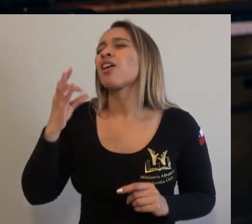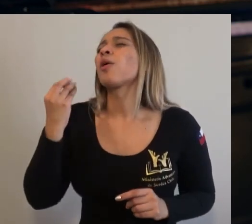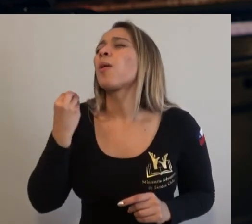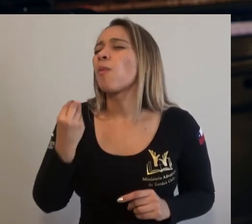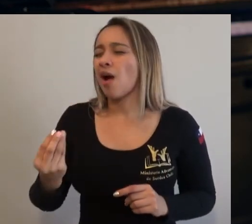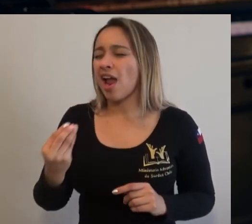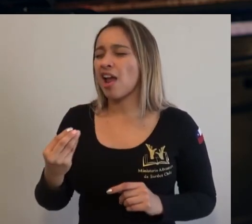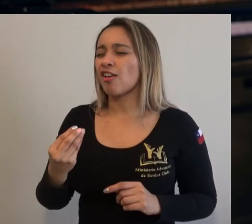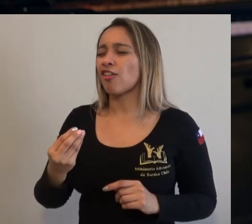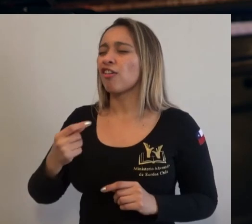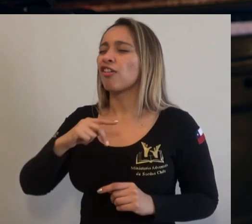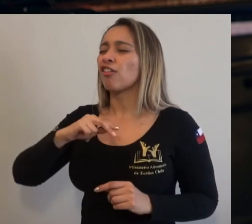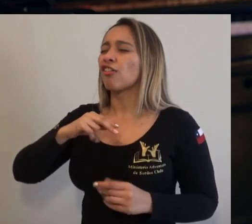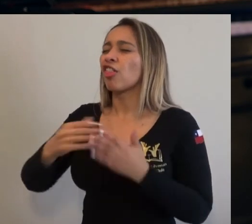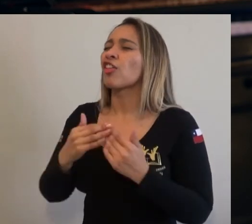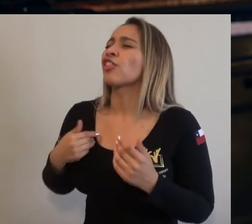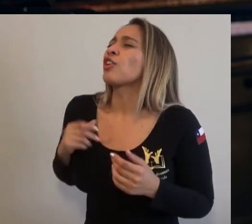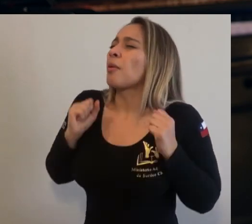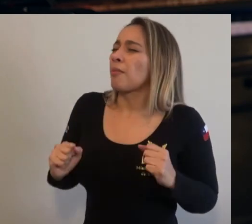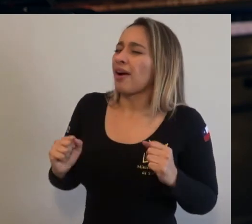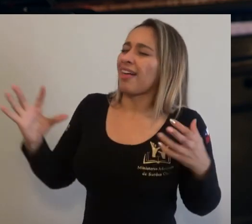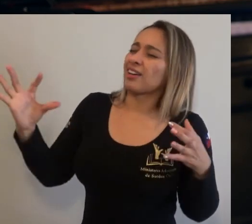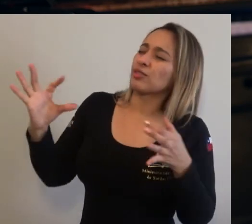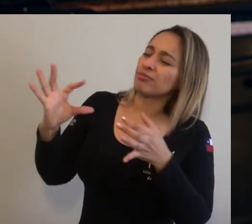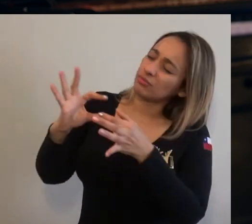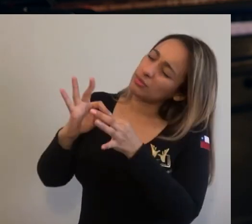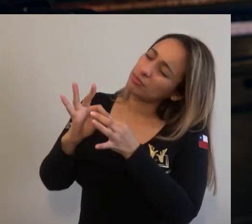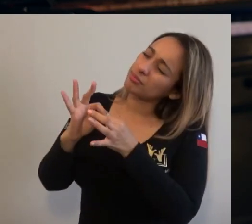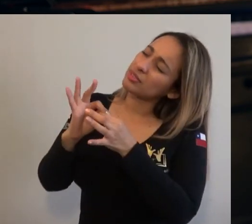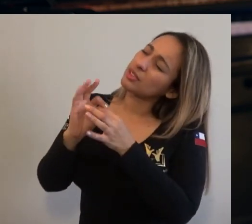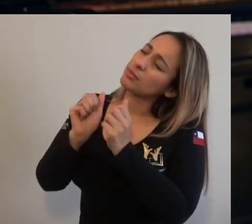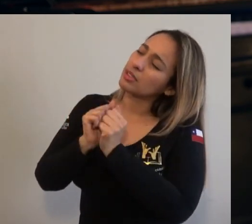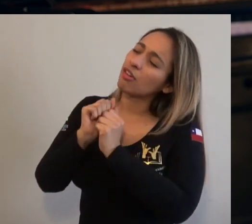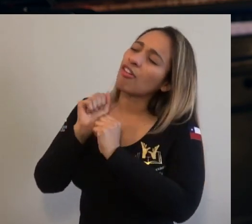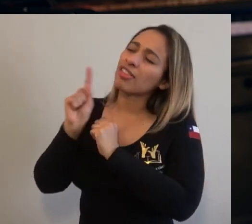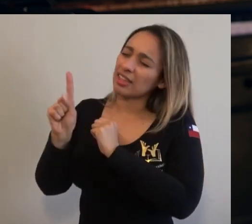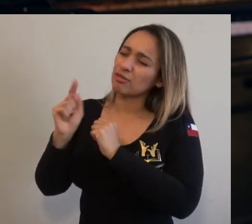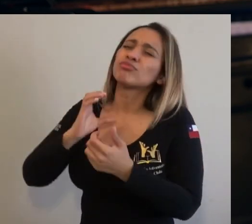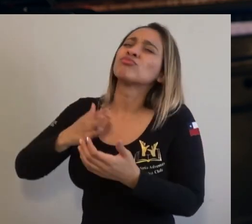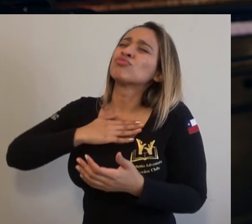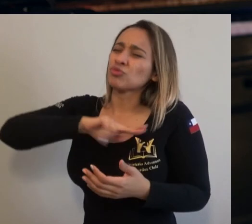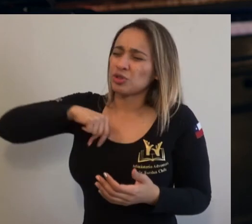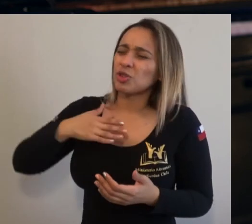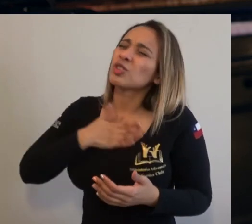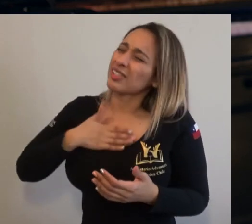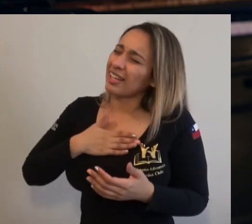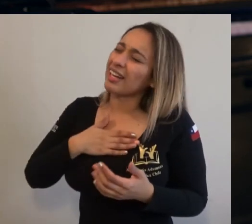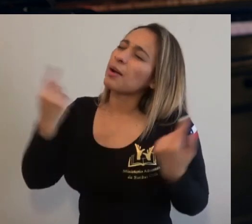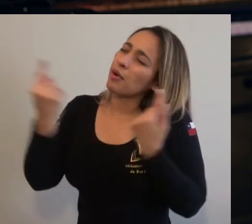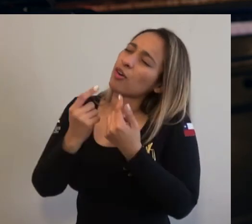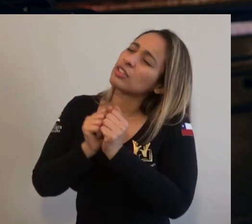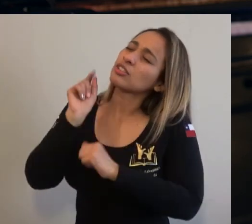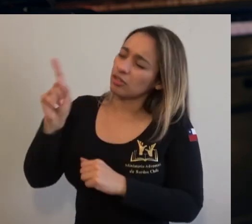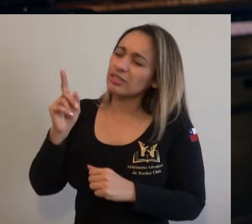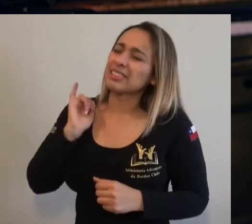sábado, pero te pedimos que nosotros podamos realmente encontrarlo, que podamos encontrarlo porque lo hemos buscado y lo hemos deseado con